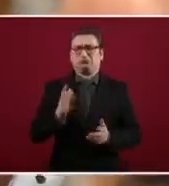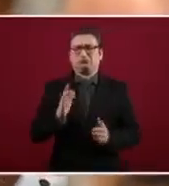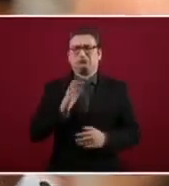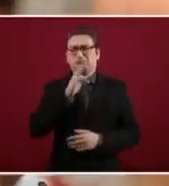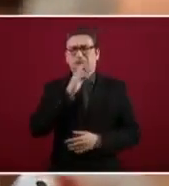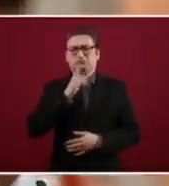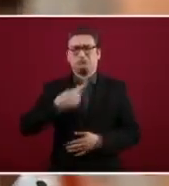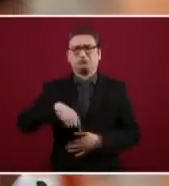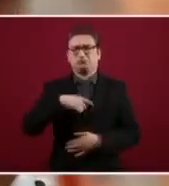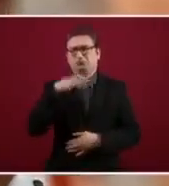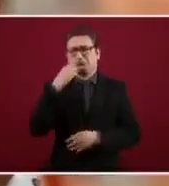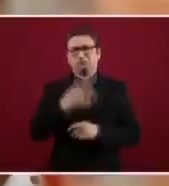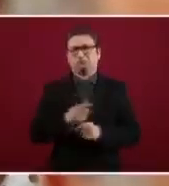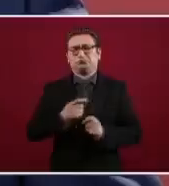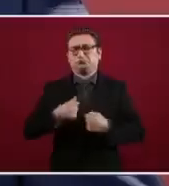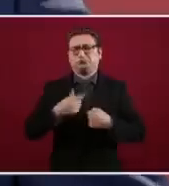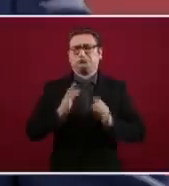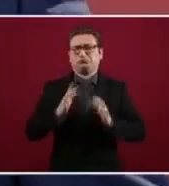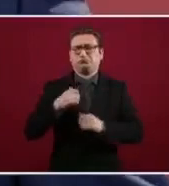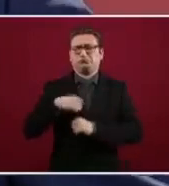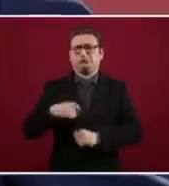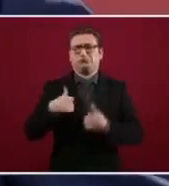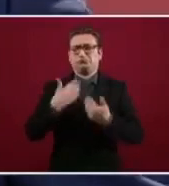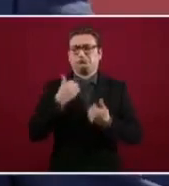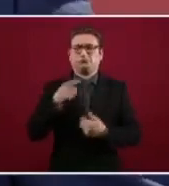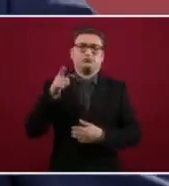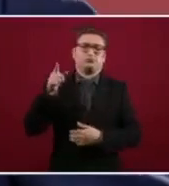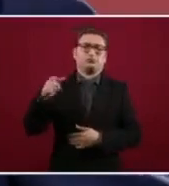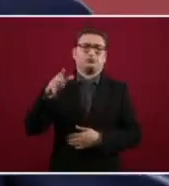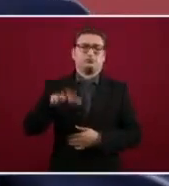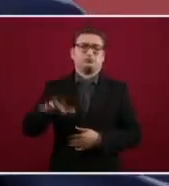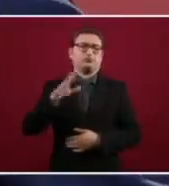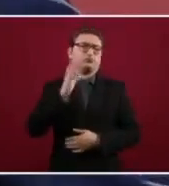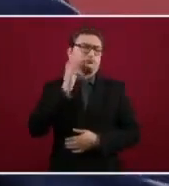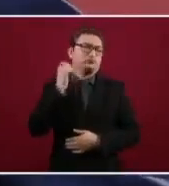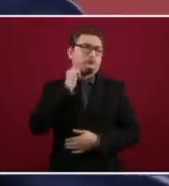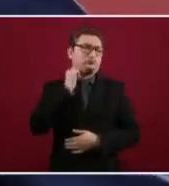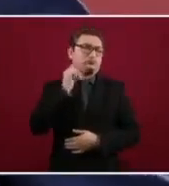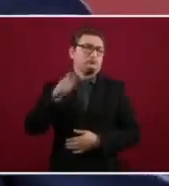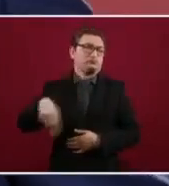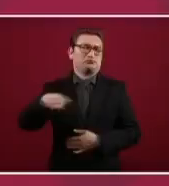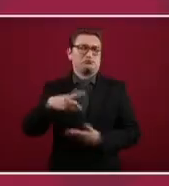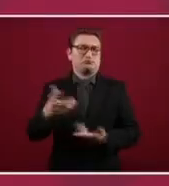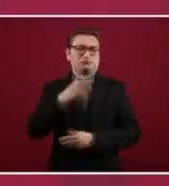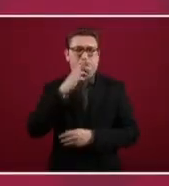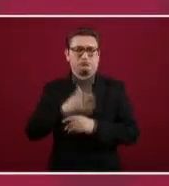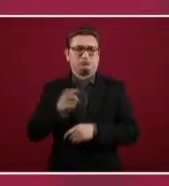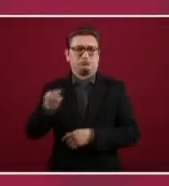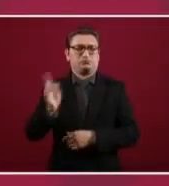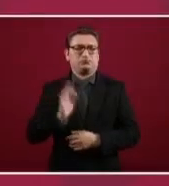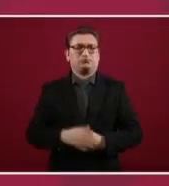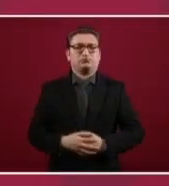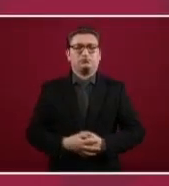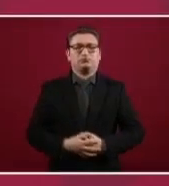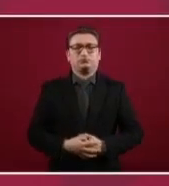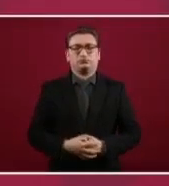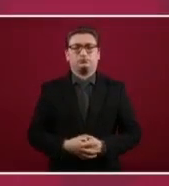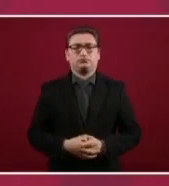que nos corresponda a nosotros es una cuestión que tiene que ver con el senado y que tiene que ver